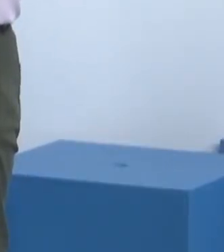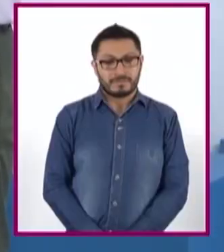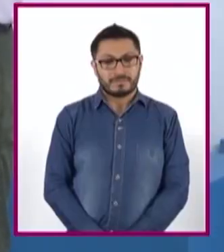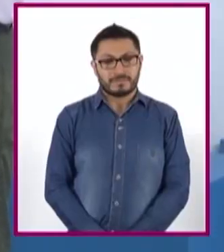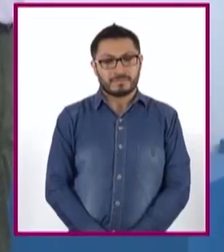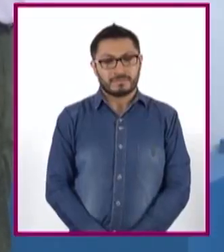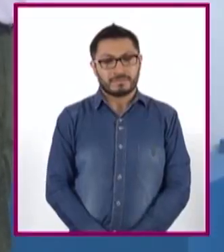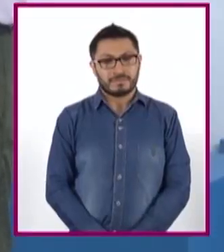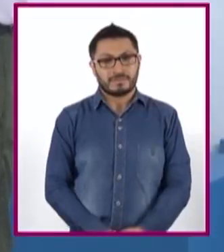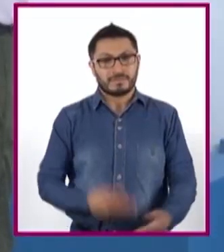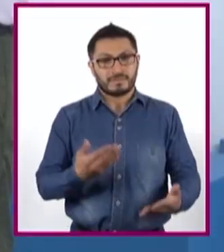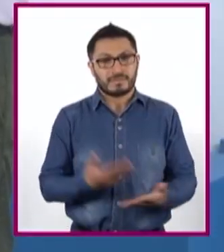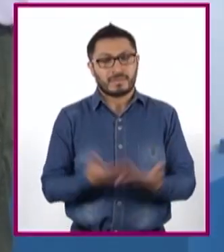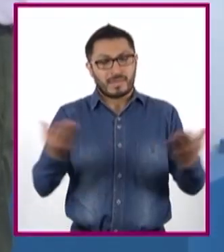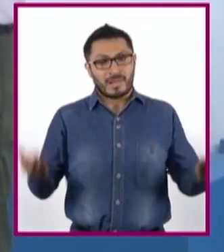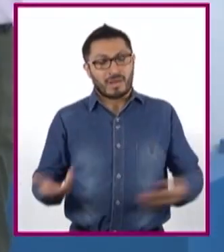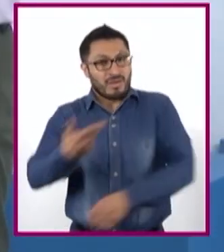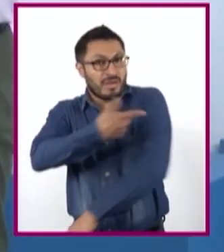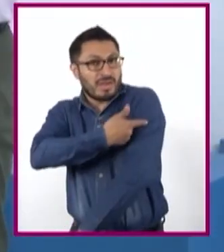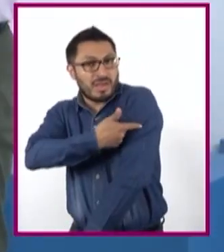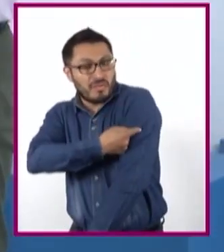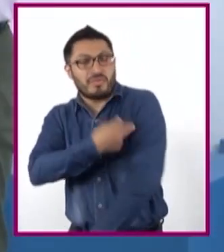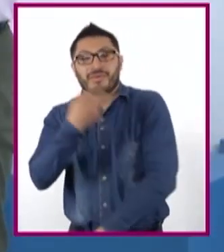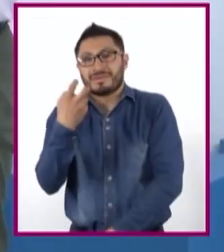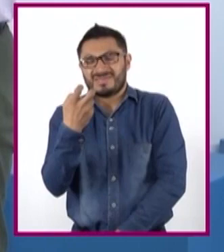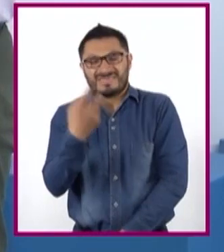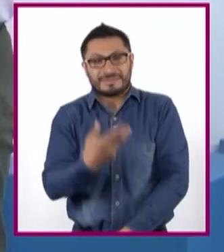Enseguida, tomamos la jeringa